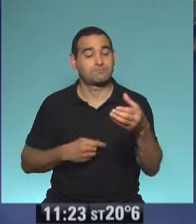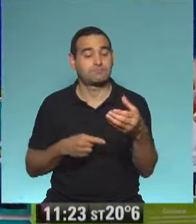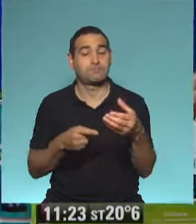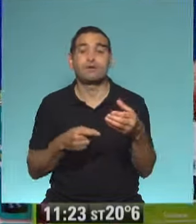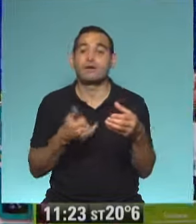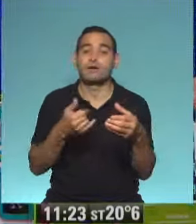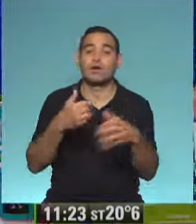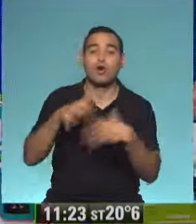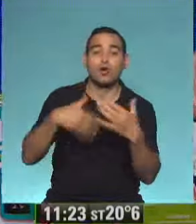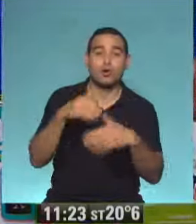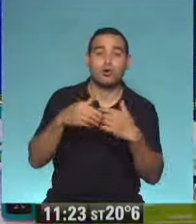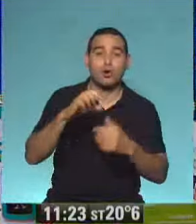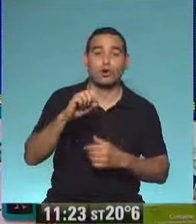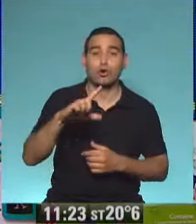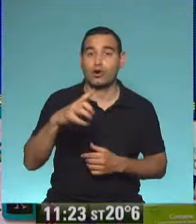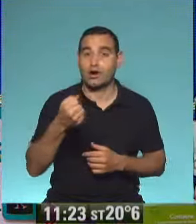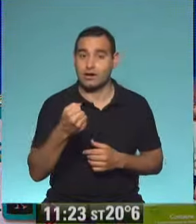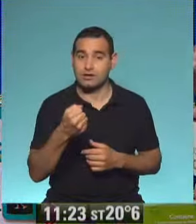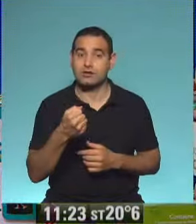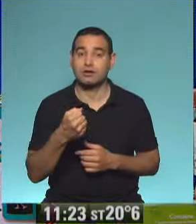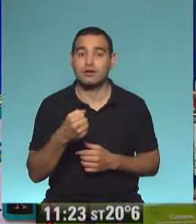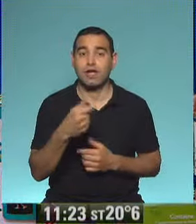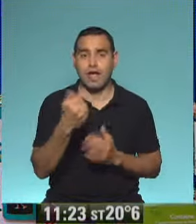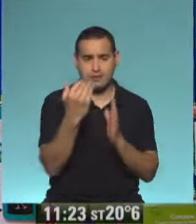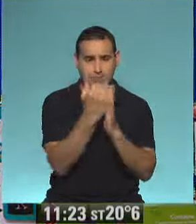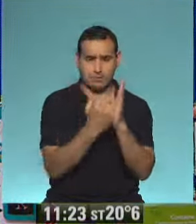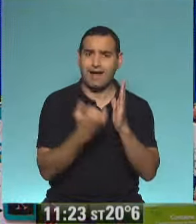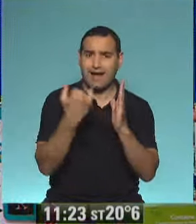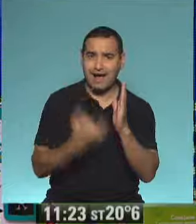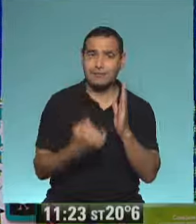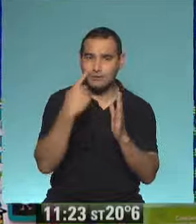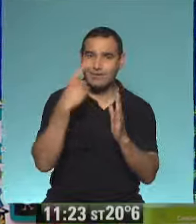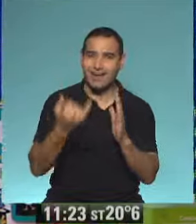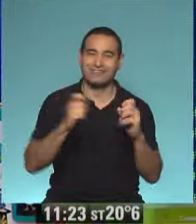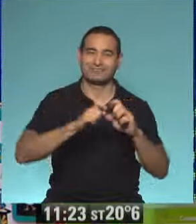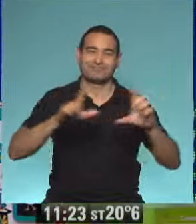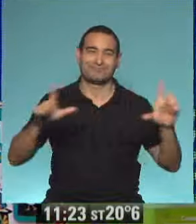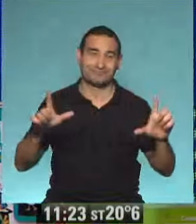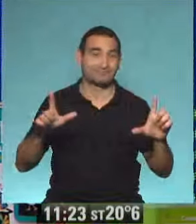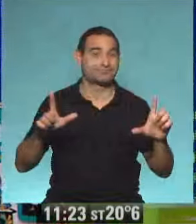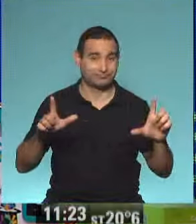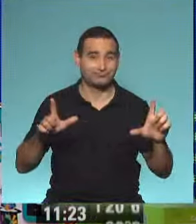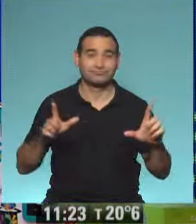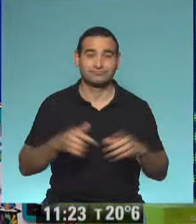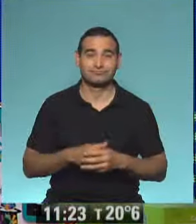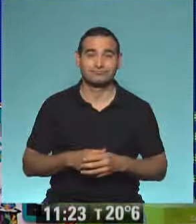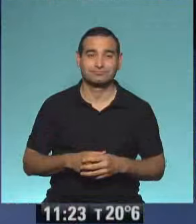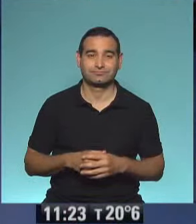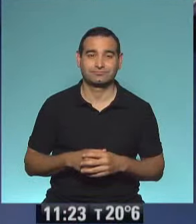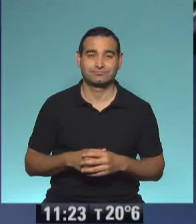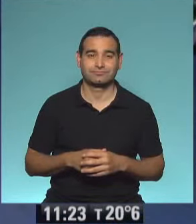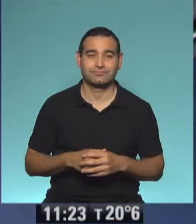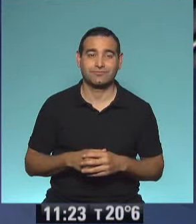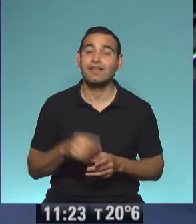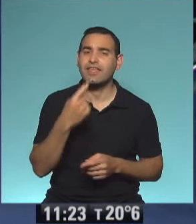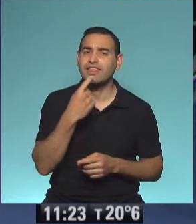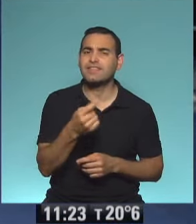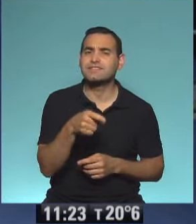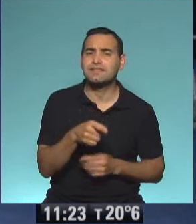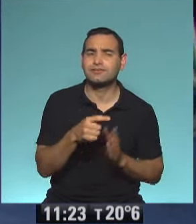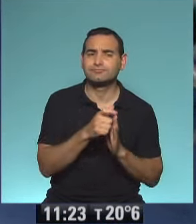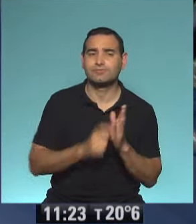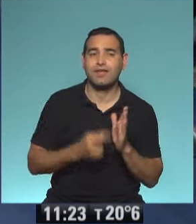tengo el juego de la Oca en mis manos, que trae su reglamento, pero lo tenemos también en la pantalla. Ahí contigo. Donde dice esto, de que,